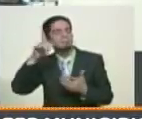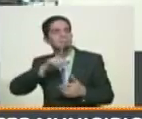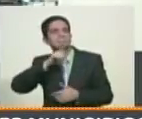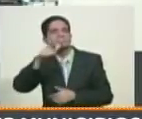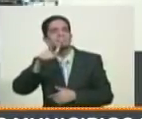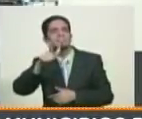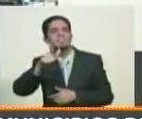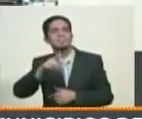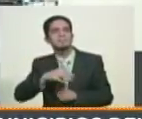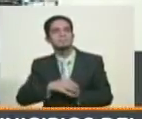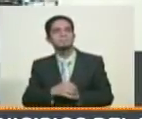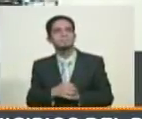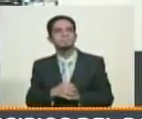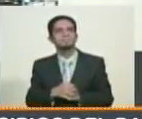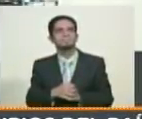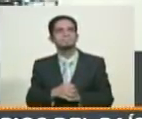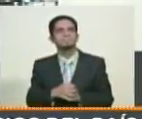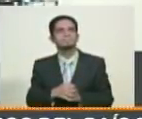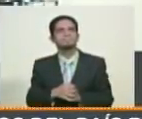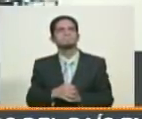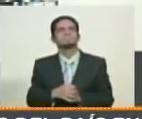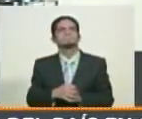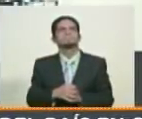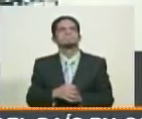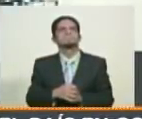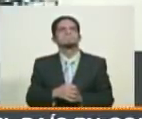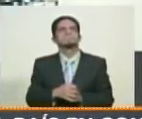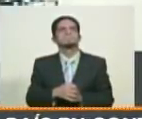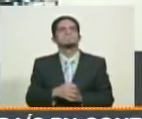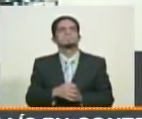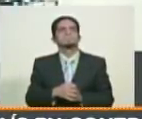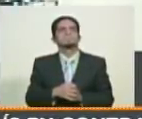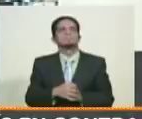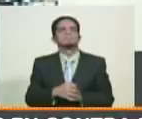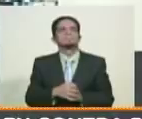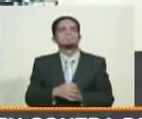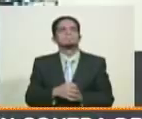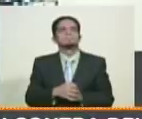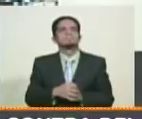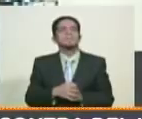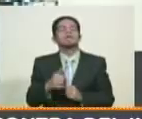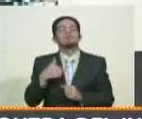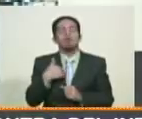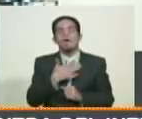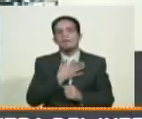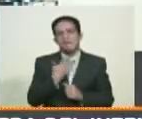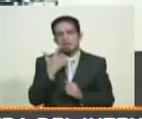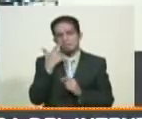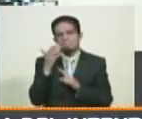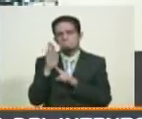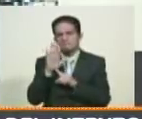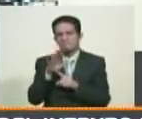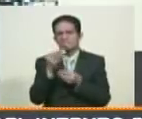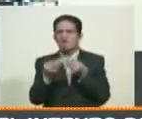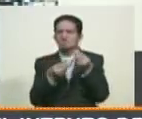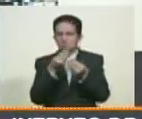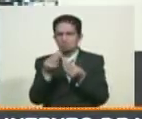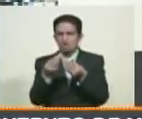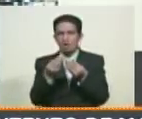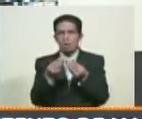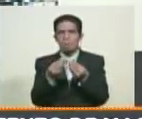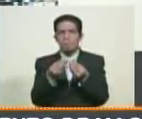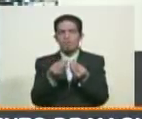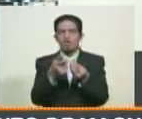donde la narrativa de los hechos muy detalladamente o muy resumidamente quisiera presentarla, repito,